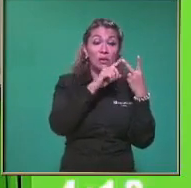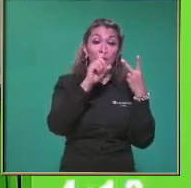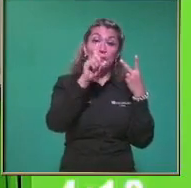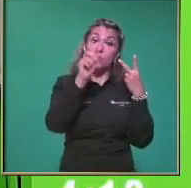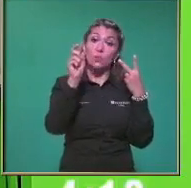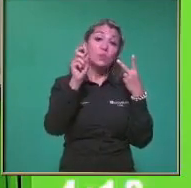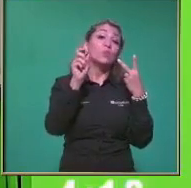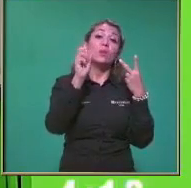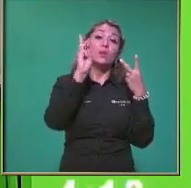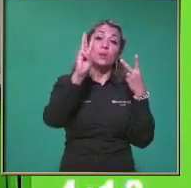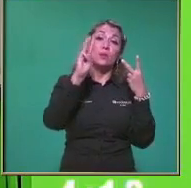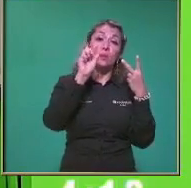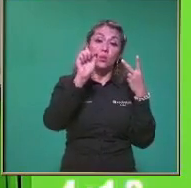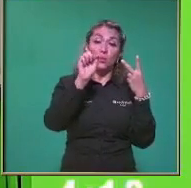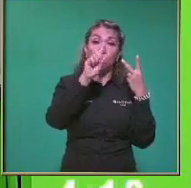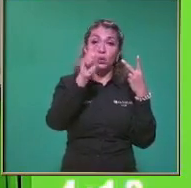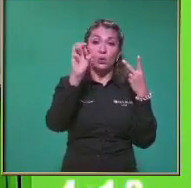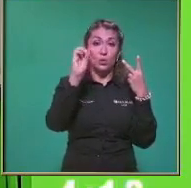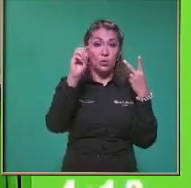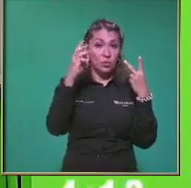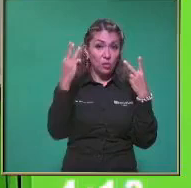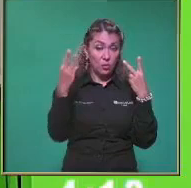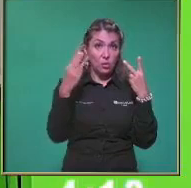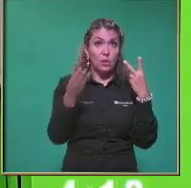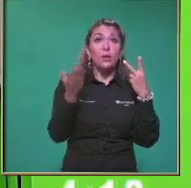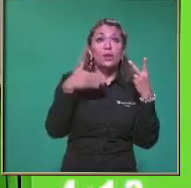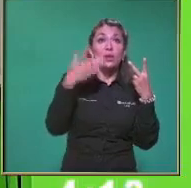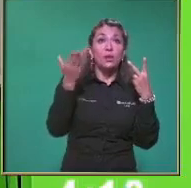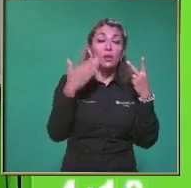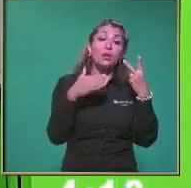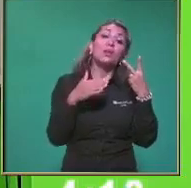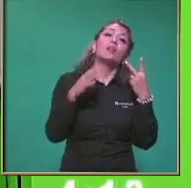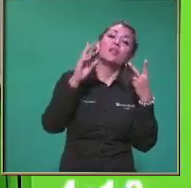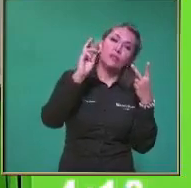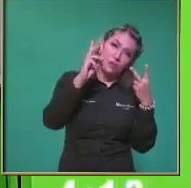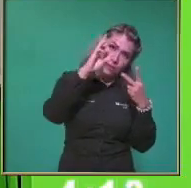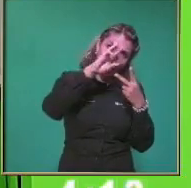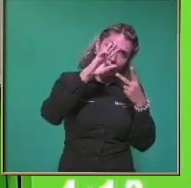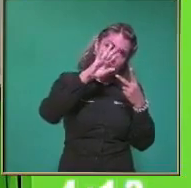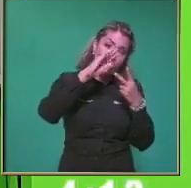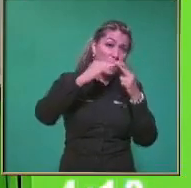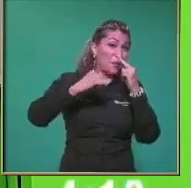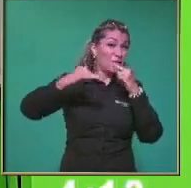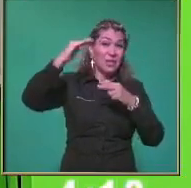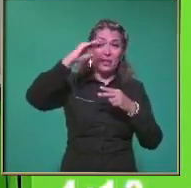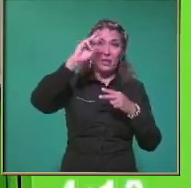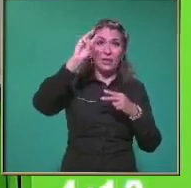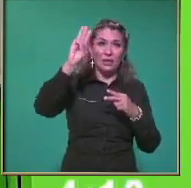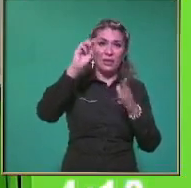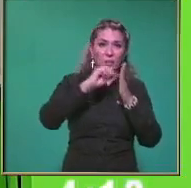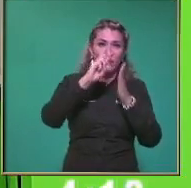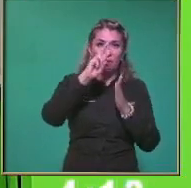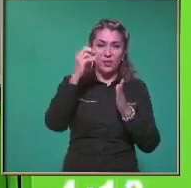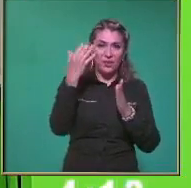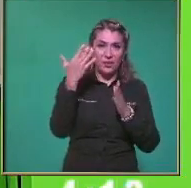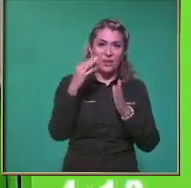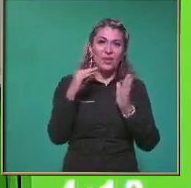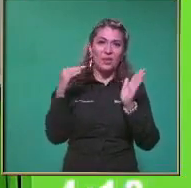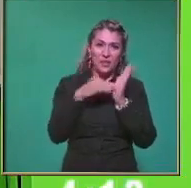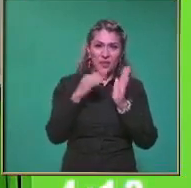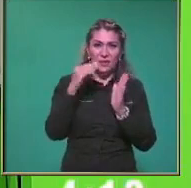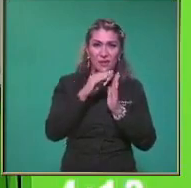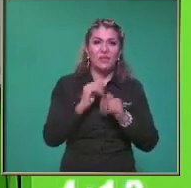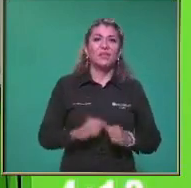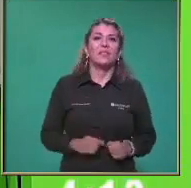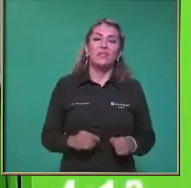3.103. Y ya por último, la cantidad más grande es 3.250 milésimos. ¿Sí? Entonces, chicos, espero